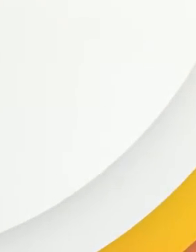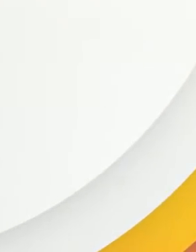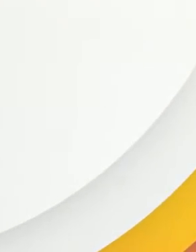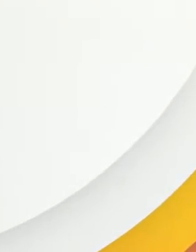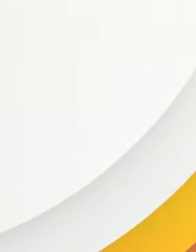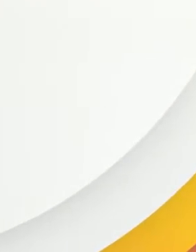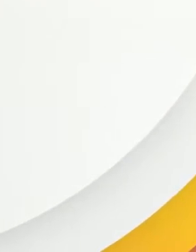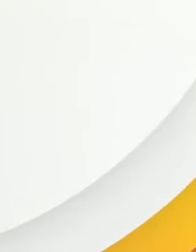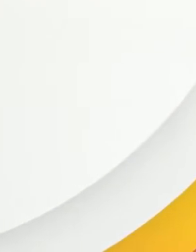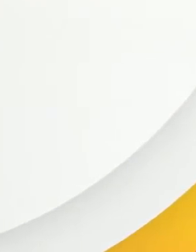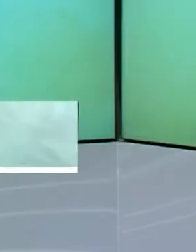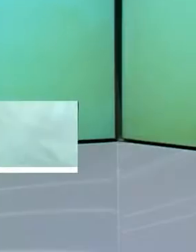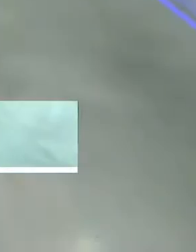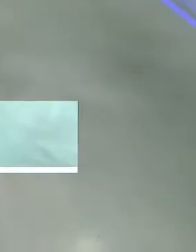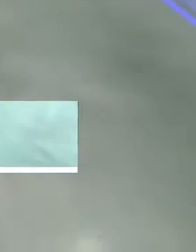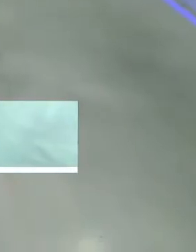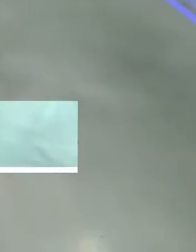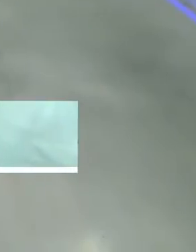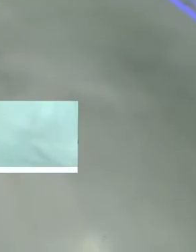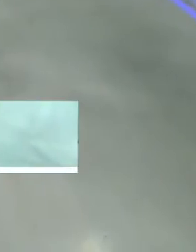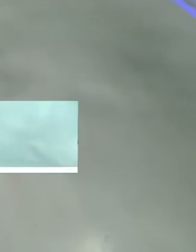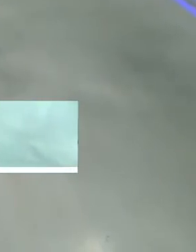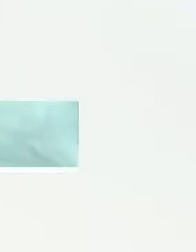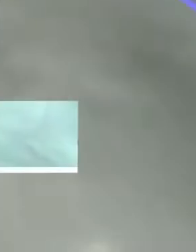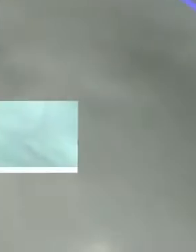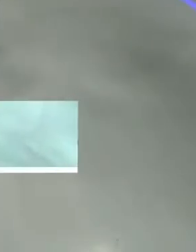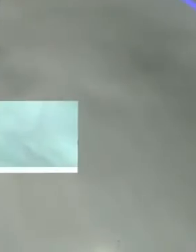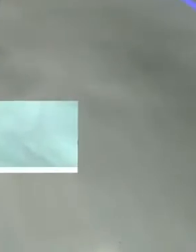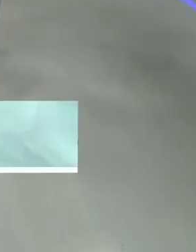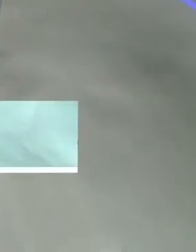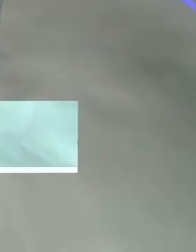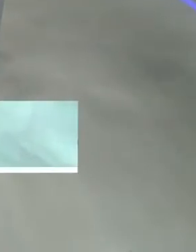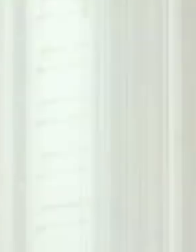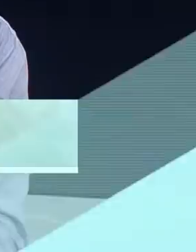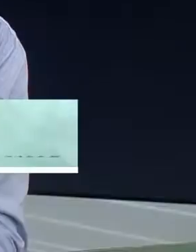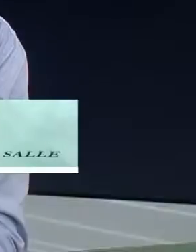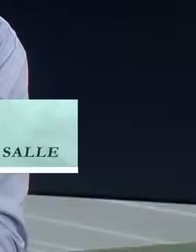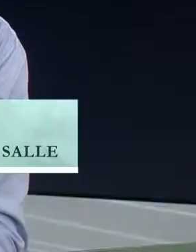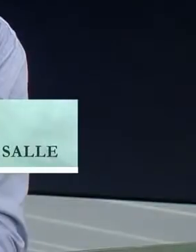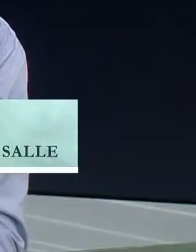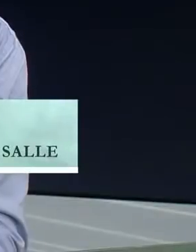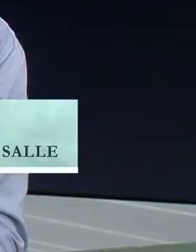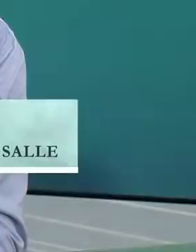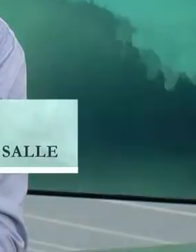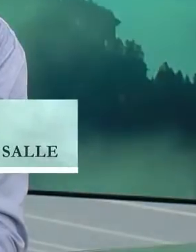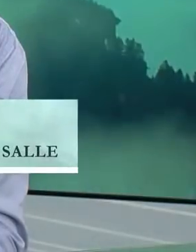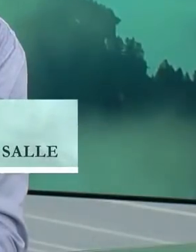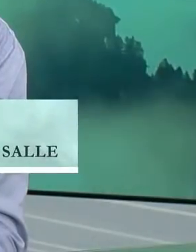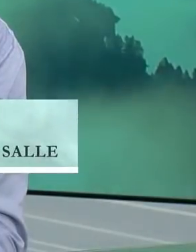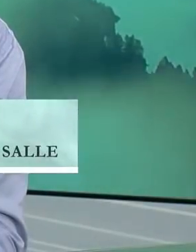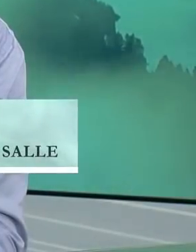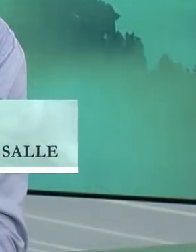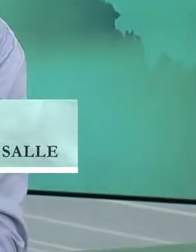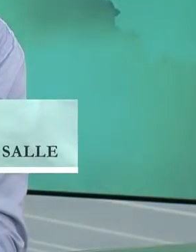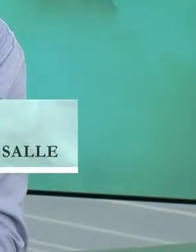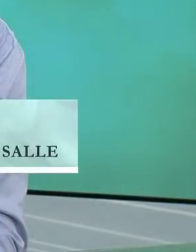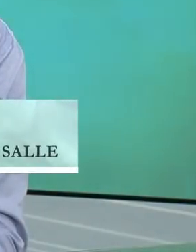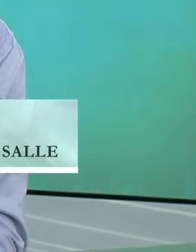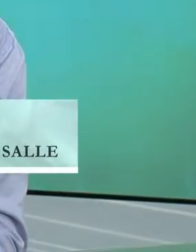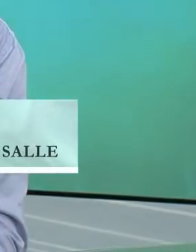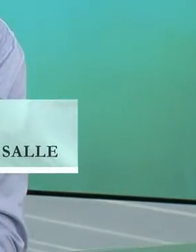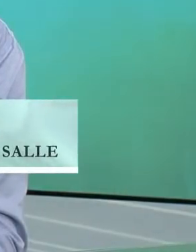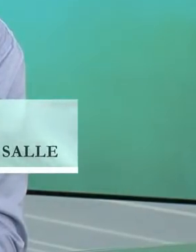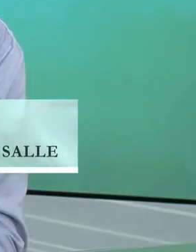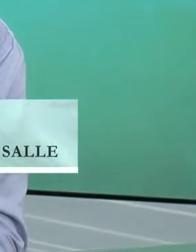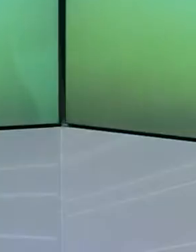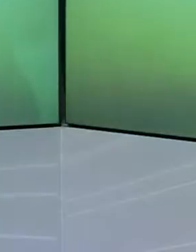horas. ¿Por qué es importante el Concilio Vaticano? Porque marcó muchísimo la entrada